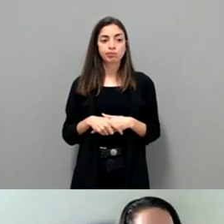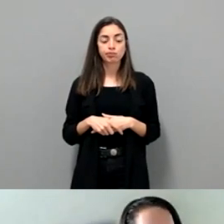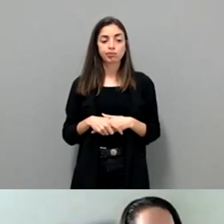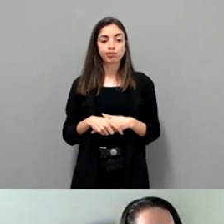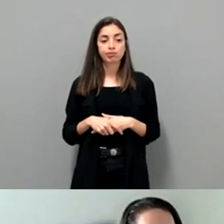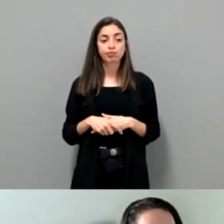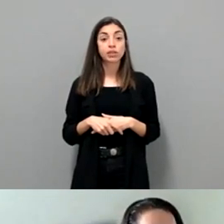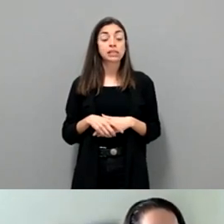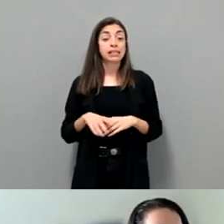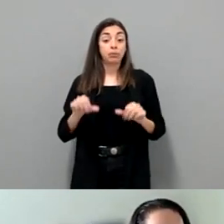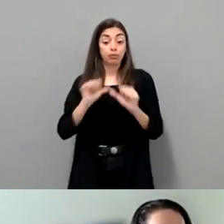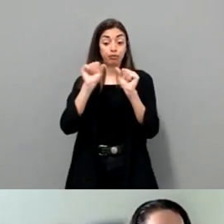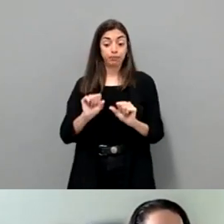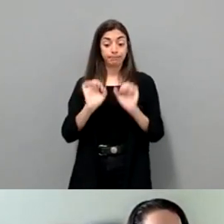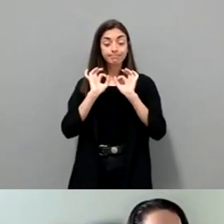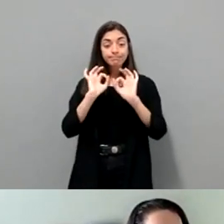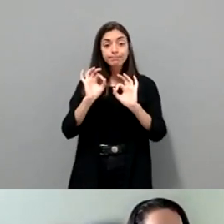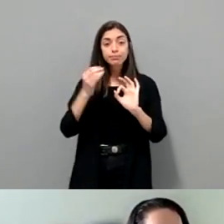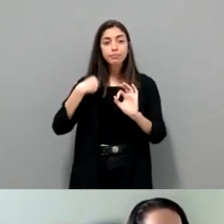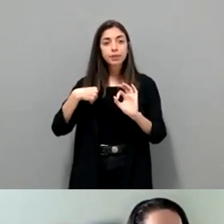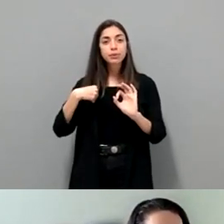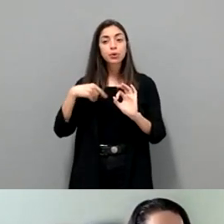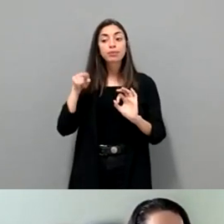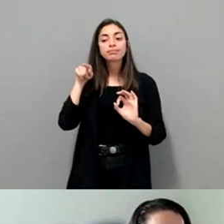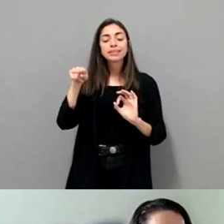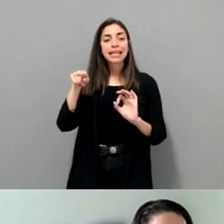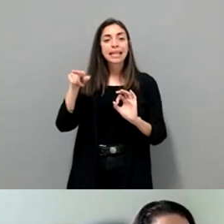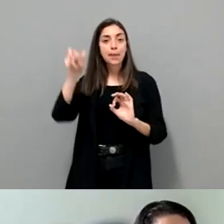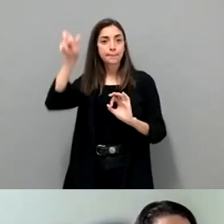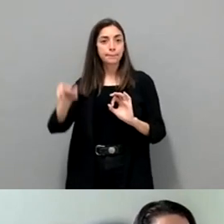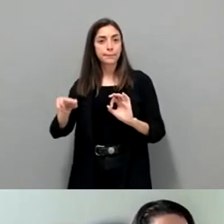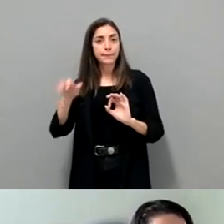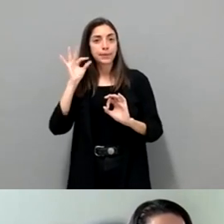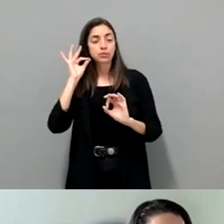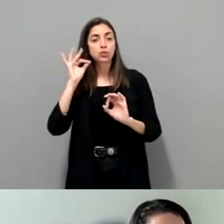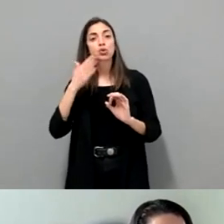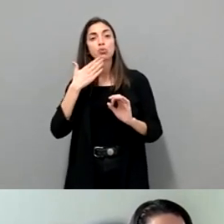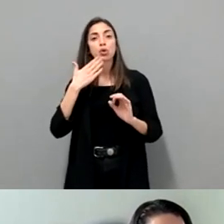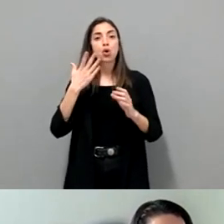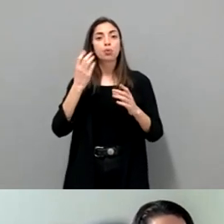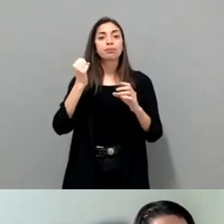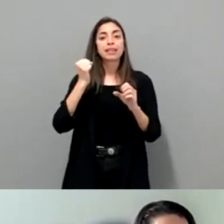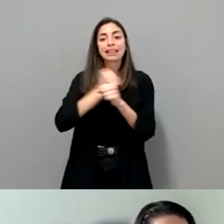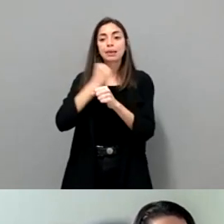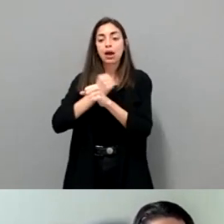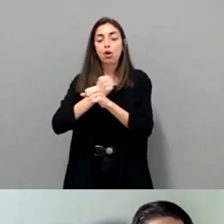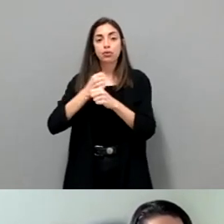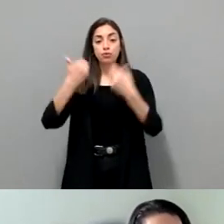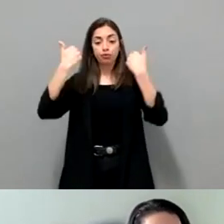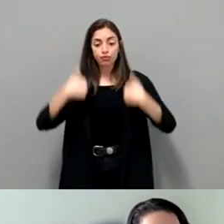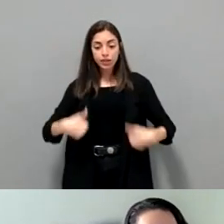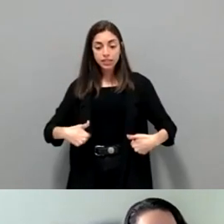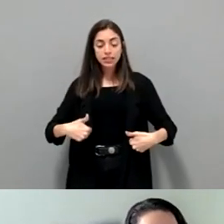De este modo, ella hace solo y únicamente las tareas físicas de la vida cotidiana. Sin embargo, yo gobierno